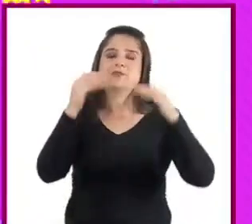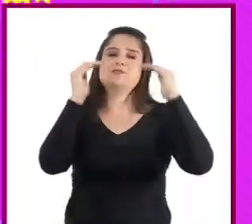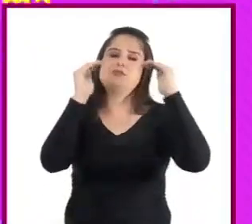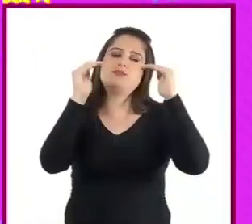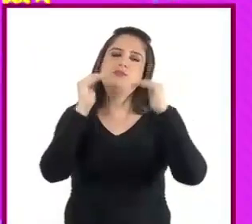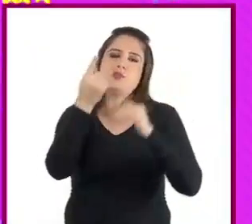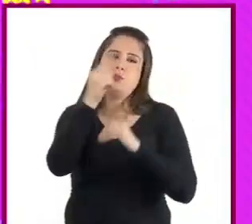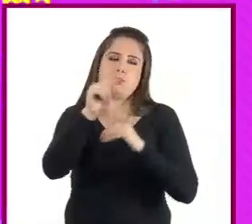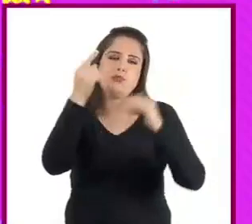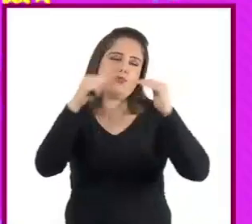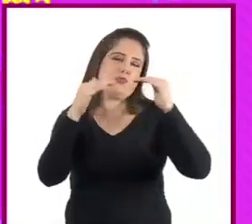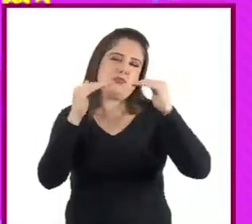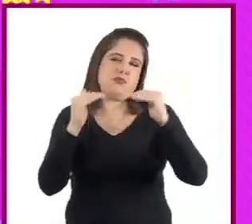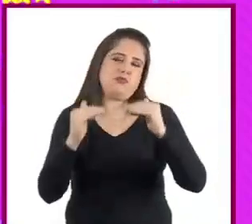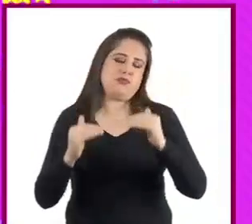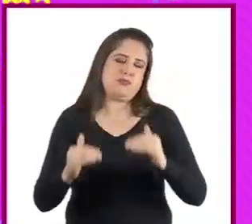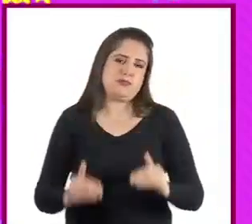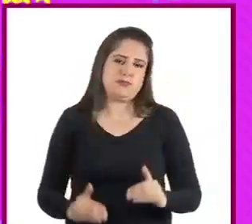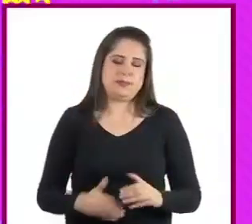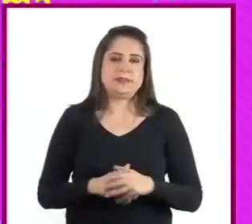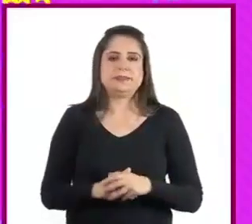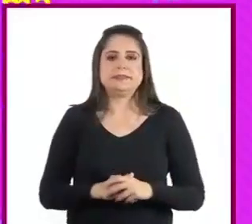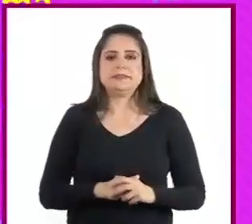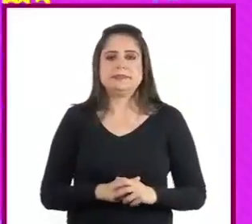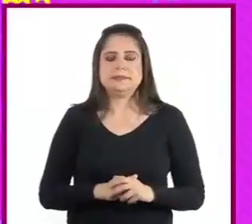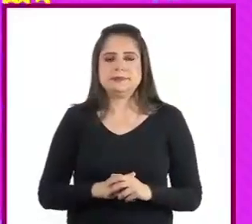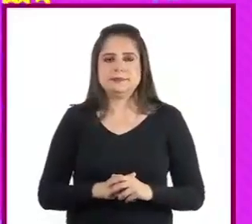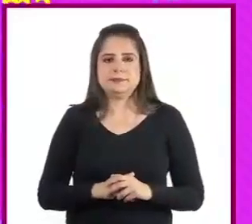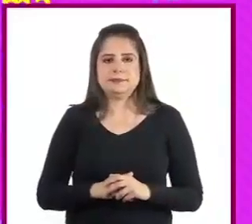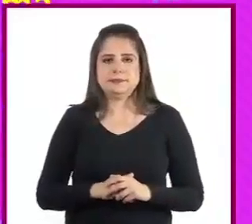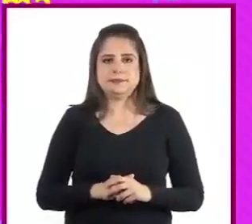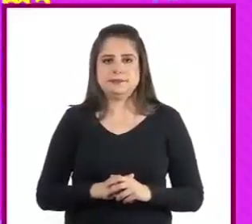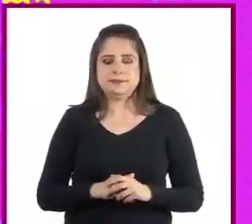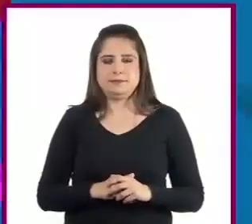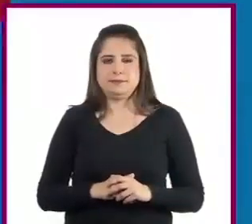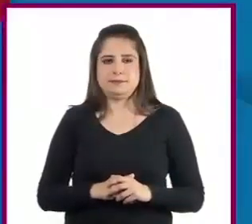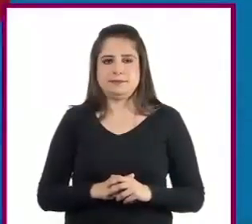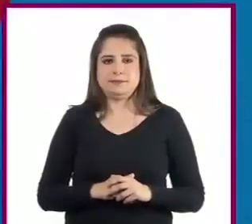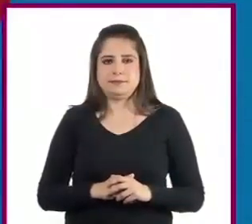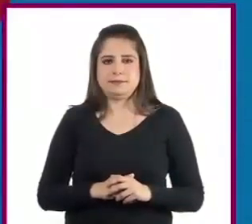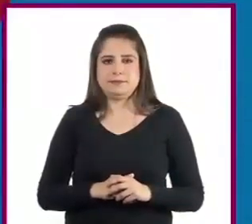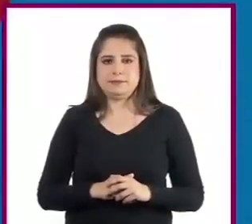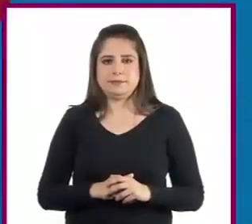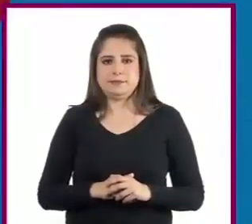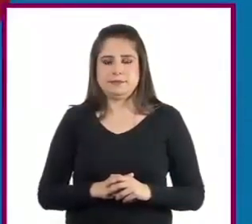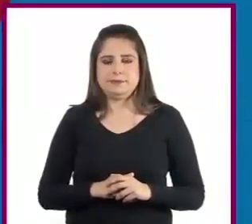sucesivamente.